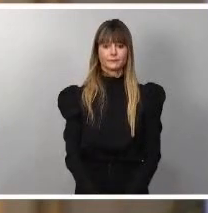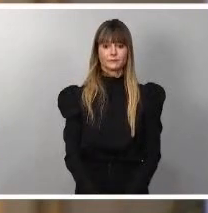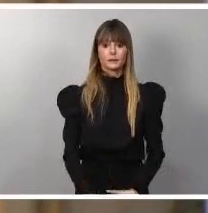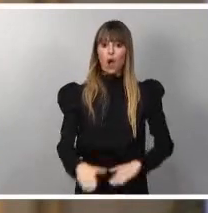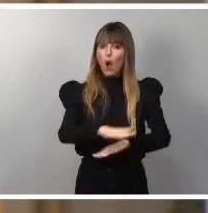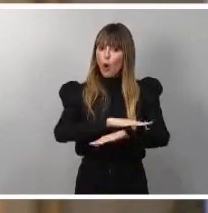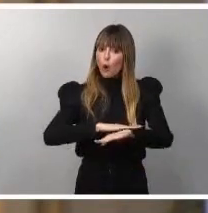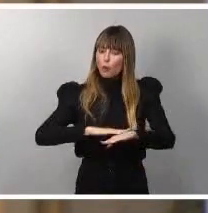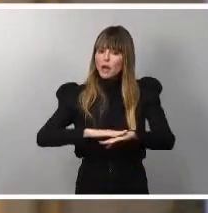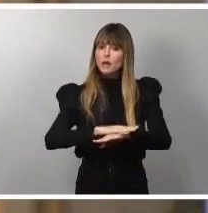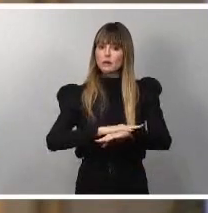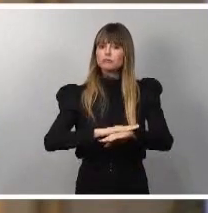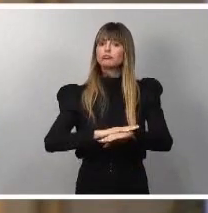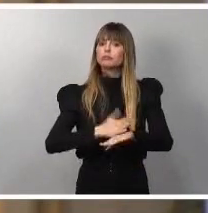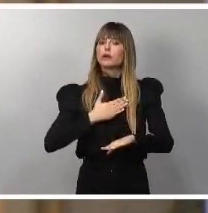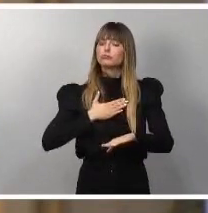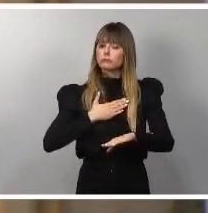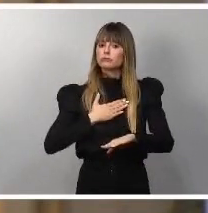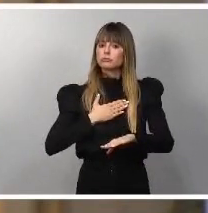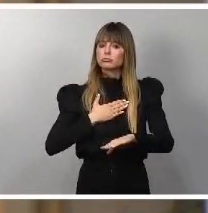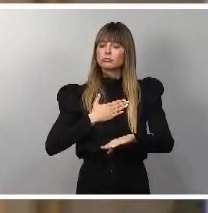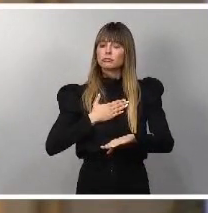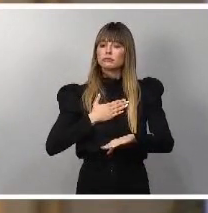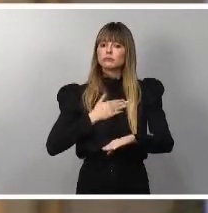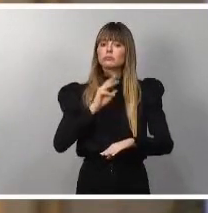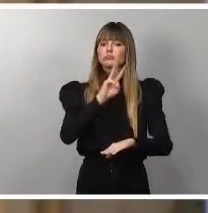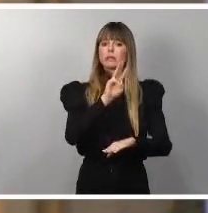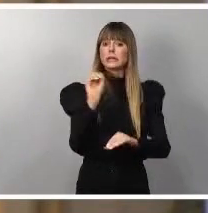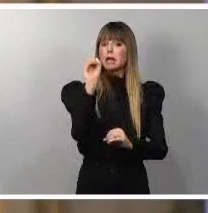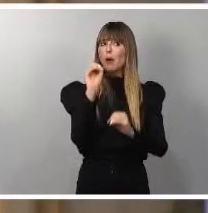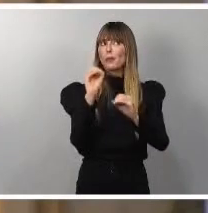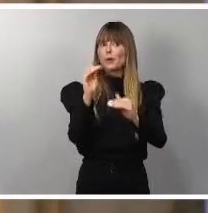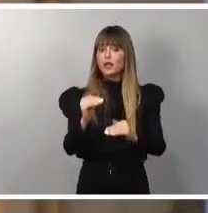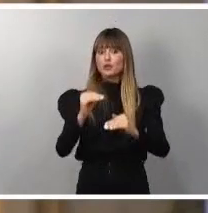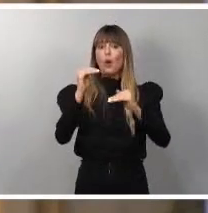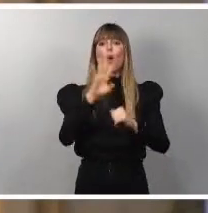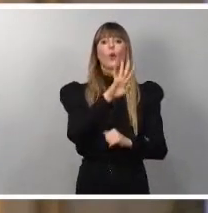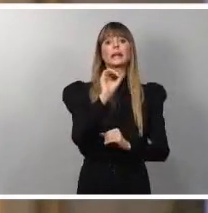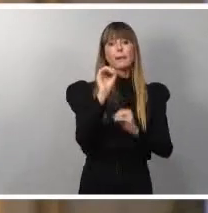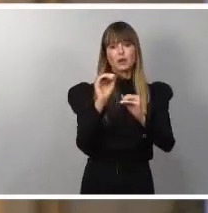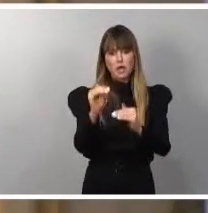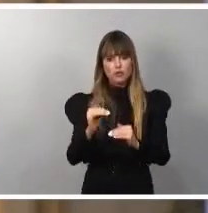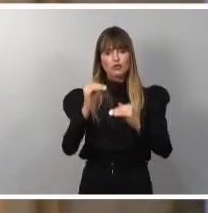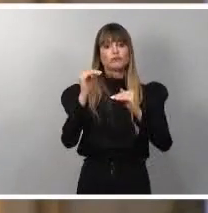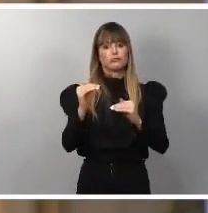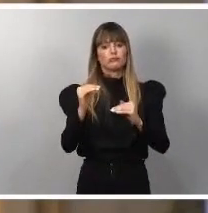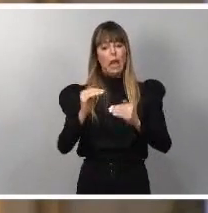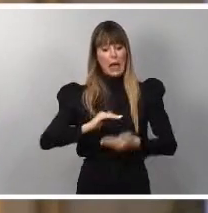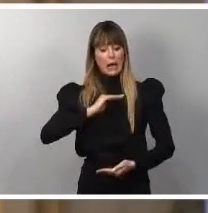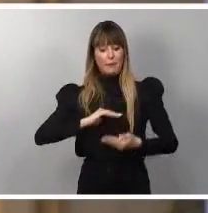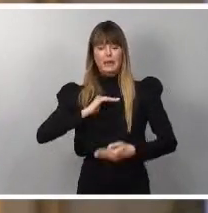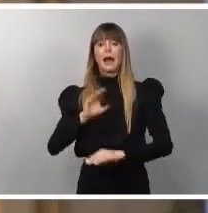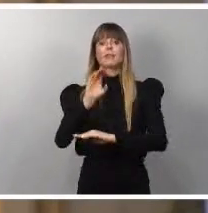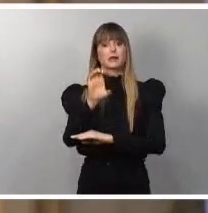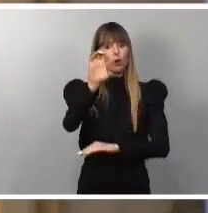Gobierno que ha aumentado en más de un 30%, creo recordar que es un 40%, la capacidad de financiación de las distintas